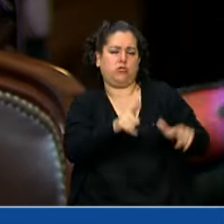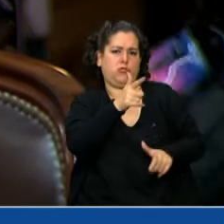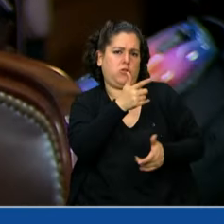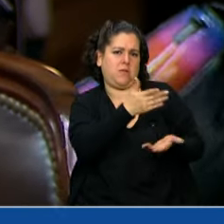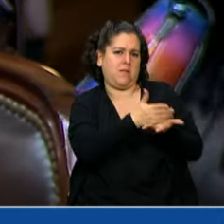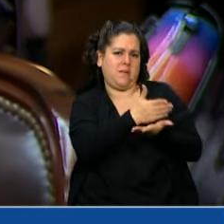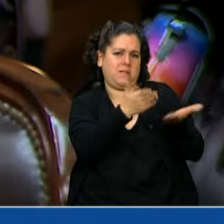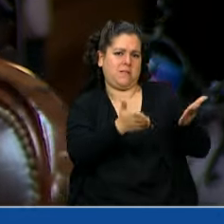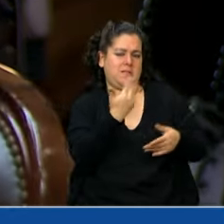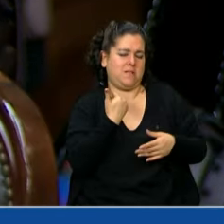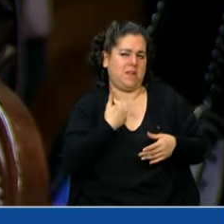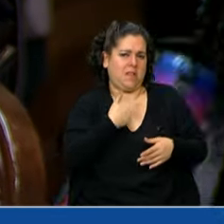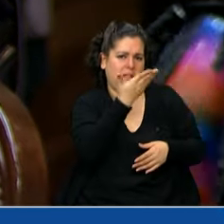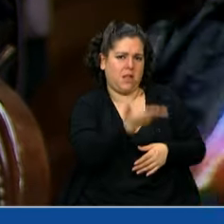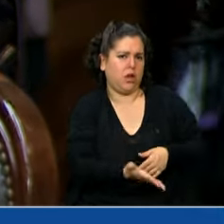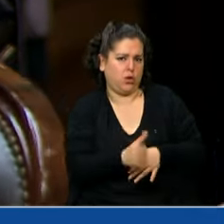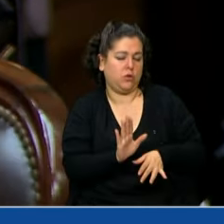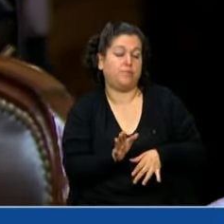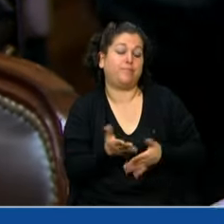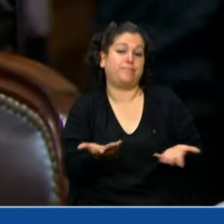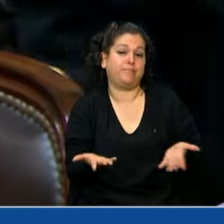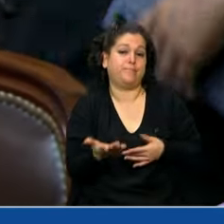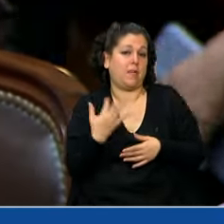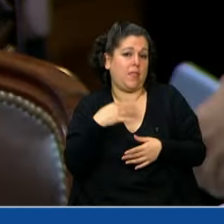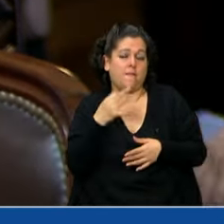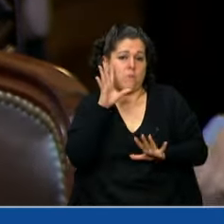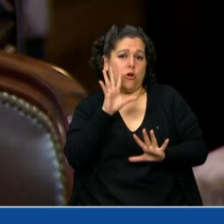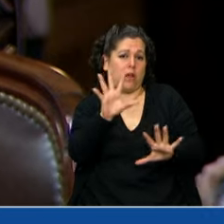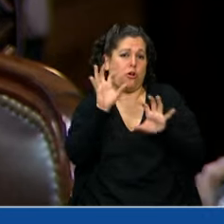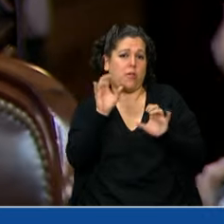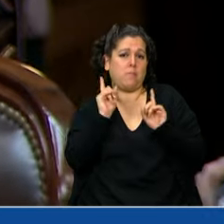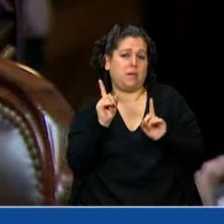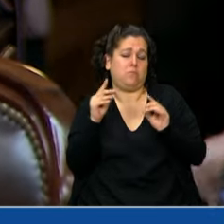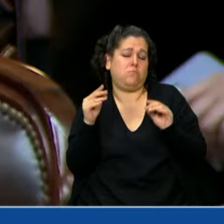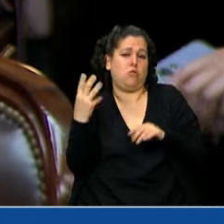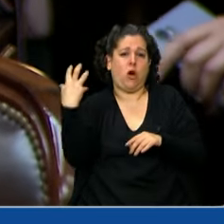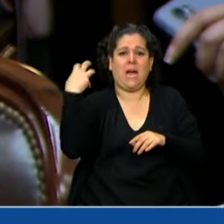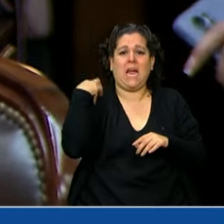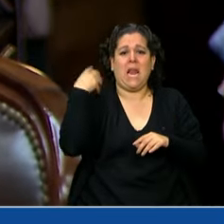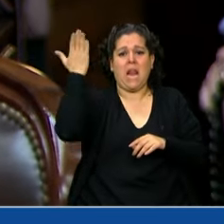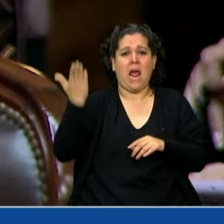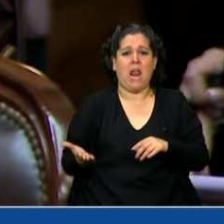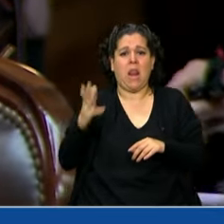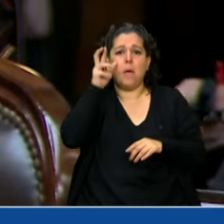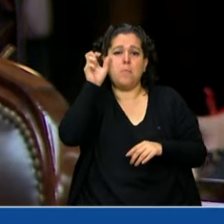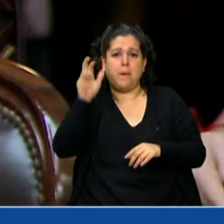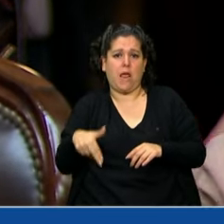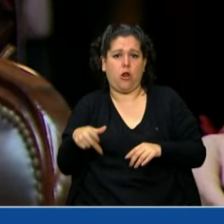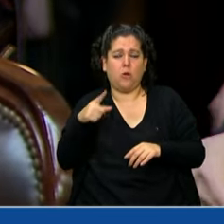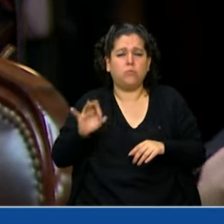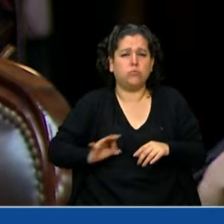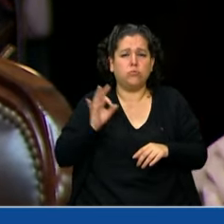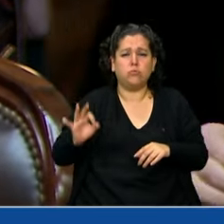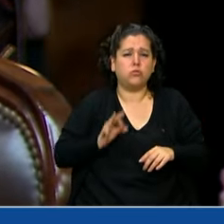las argentinas nunca está adás recordar algo que nos decía el general perón hace muchos años que